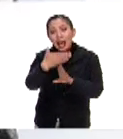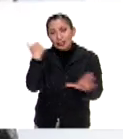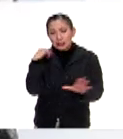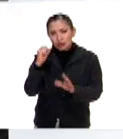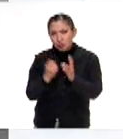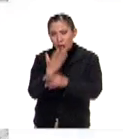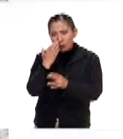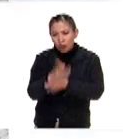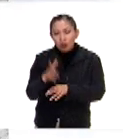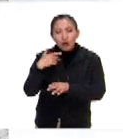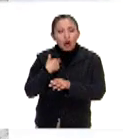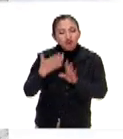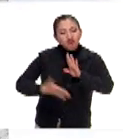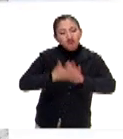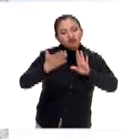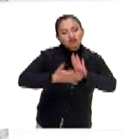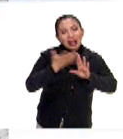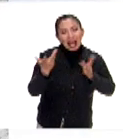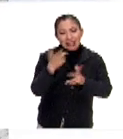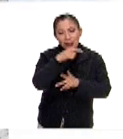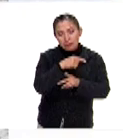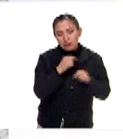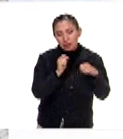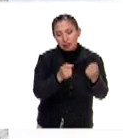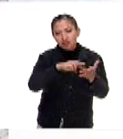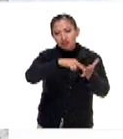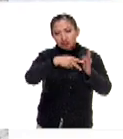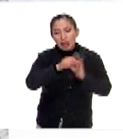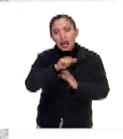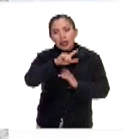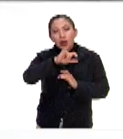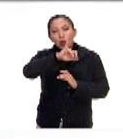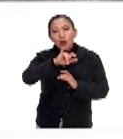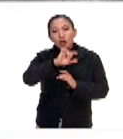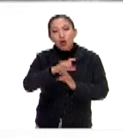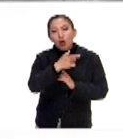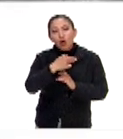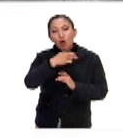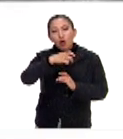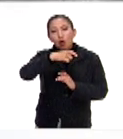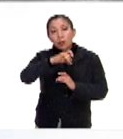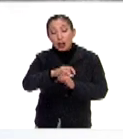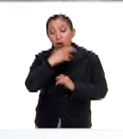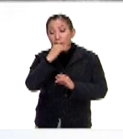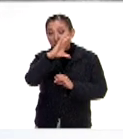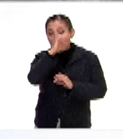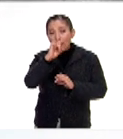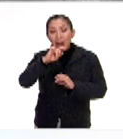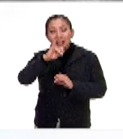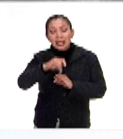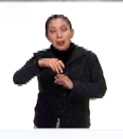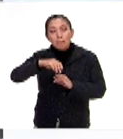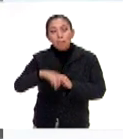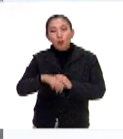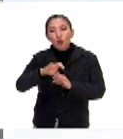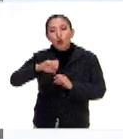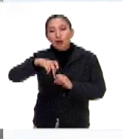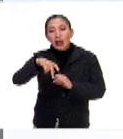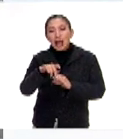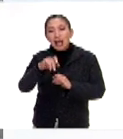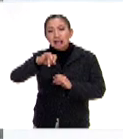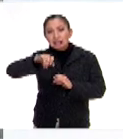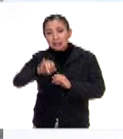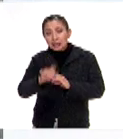recién estrenado tras la construcción que realizara para ellos el arquitecto Juan O'Gorman. El gran fotógrafo Martín Munkácsy